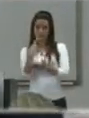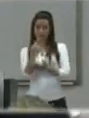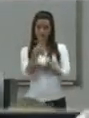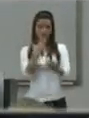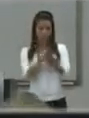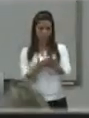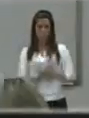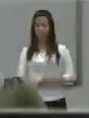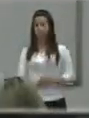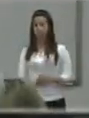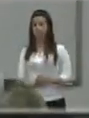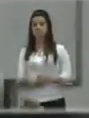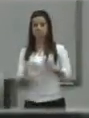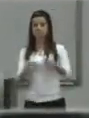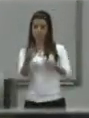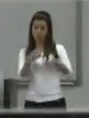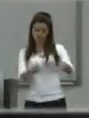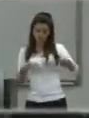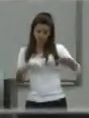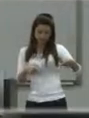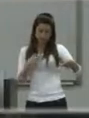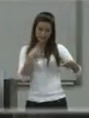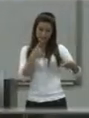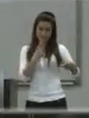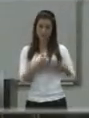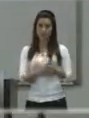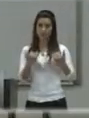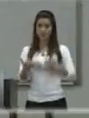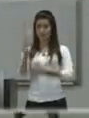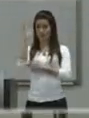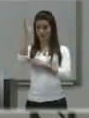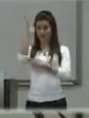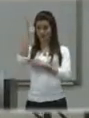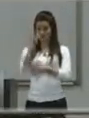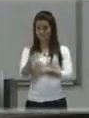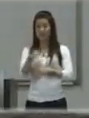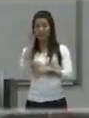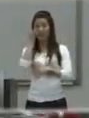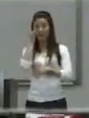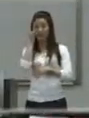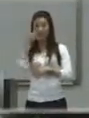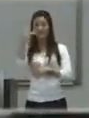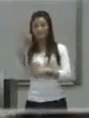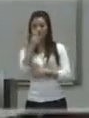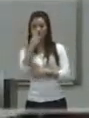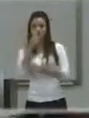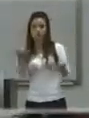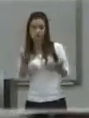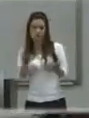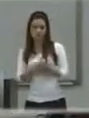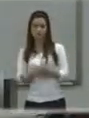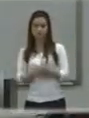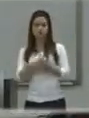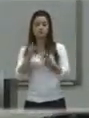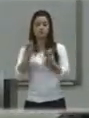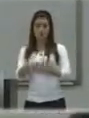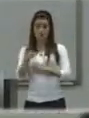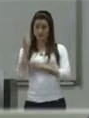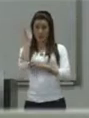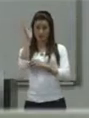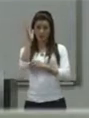una de las preguntas es Cómo acceder esta conferencia después y queda grabado y todas nuestras conferencias están disponibles